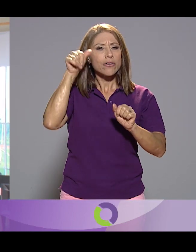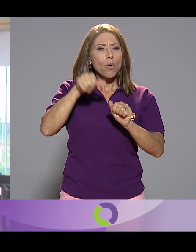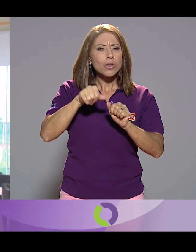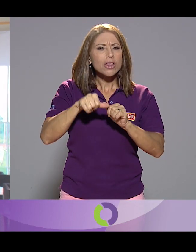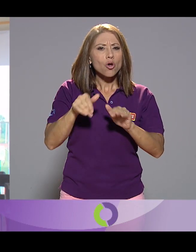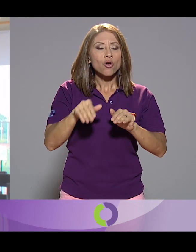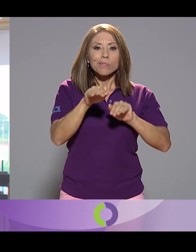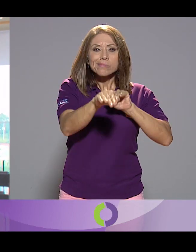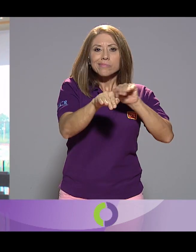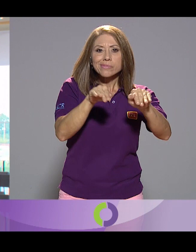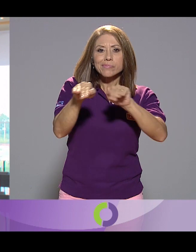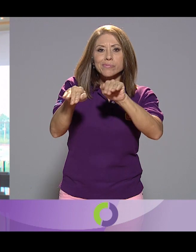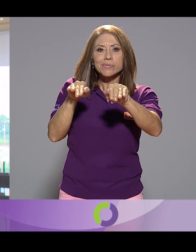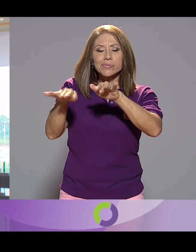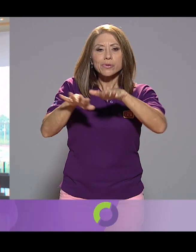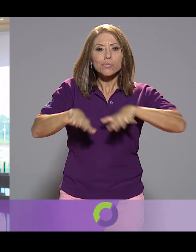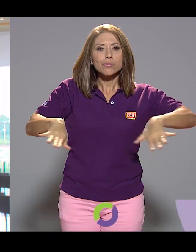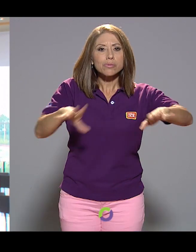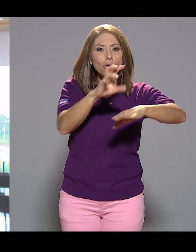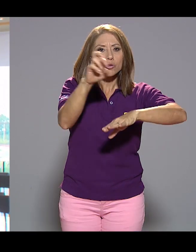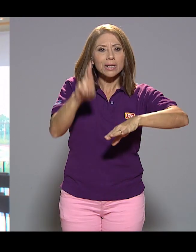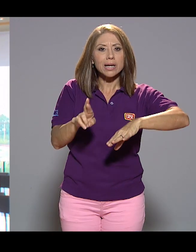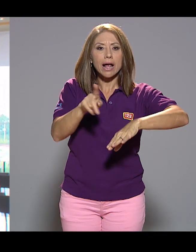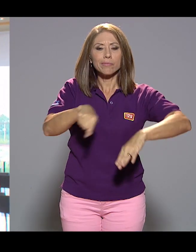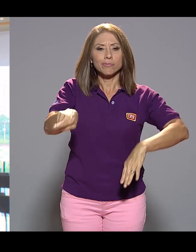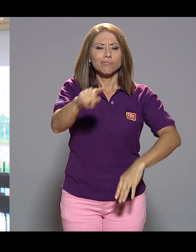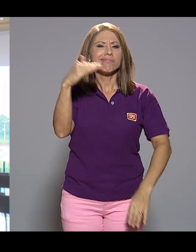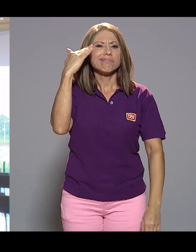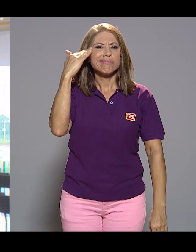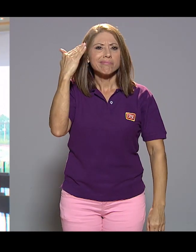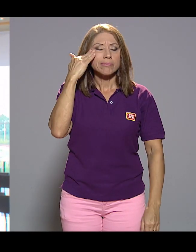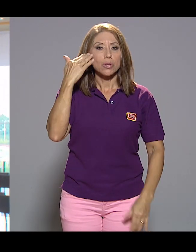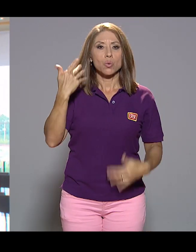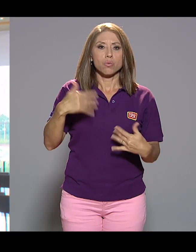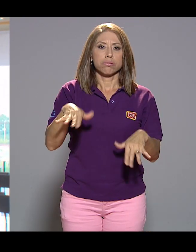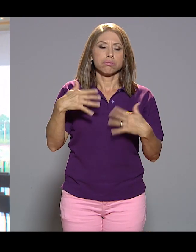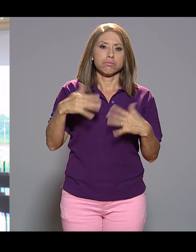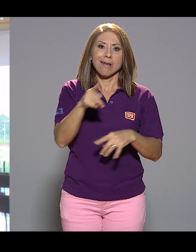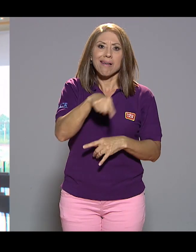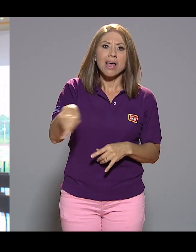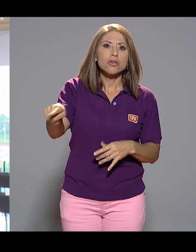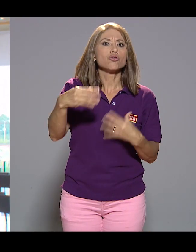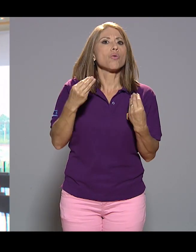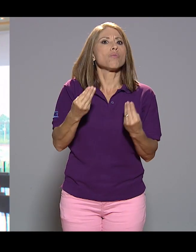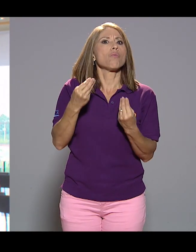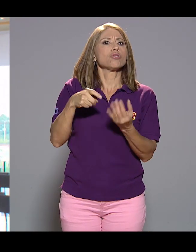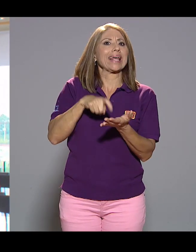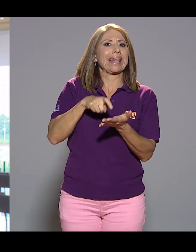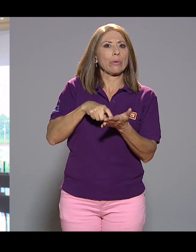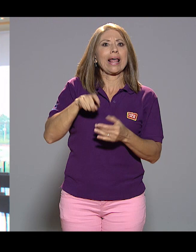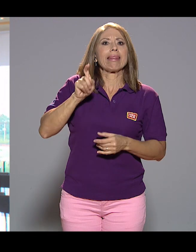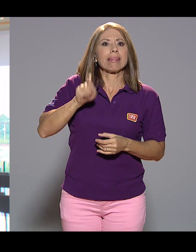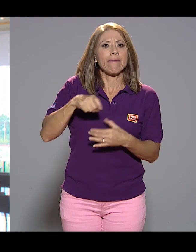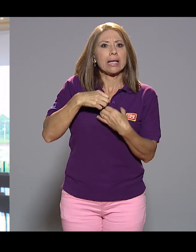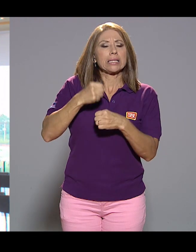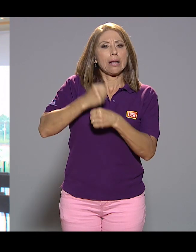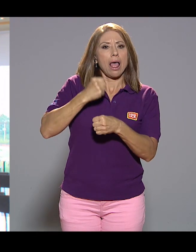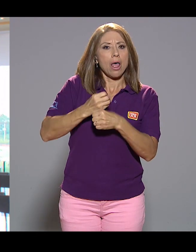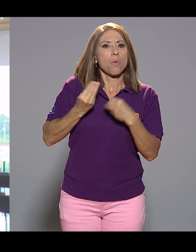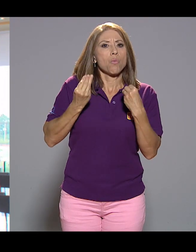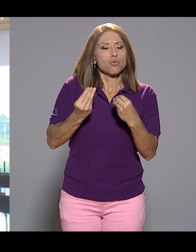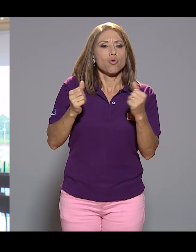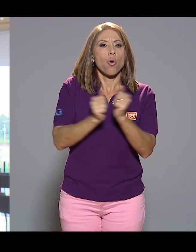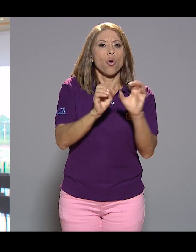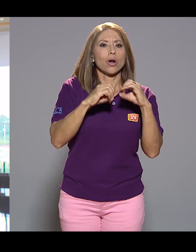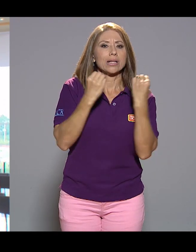recordatorio al Estado costarricense para que tengan presente la enorme deuda que tienen con las organizaciones y